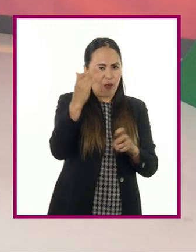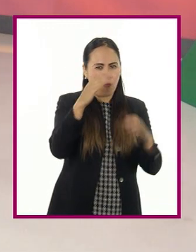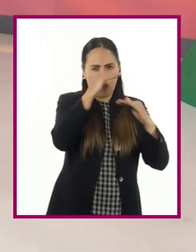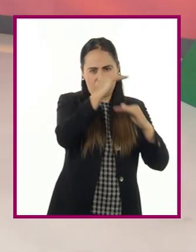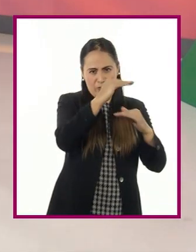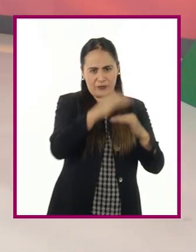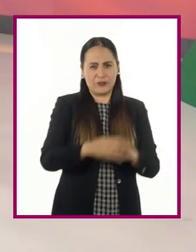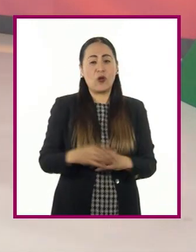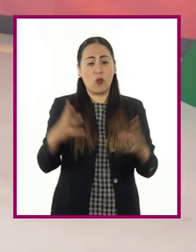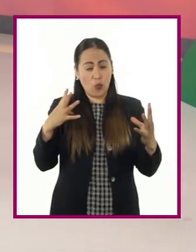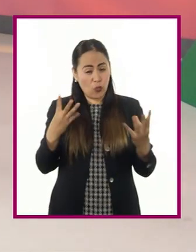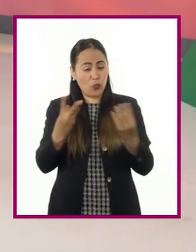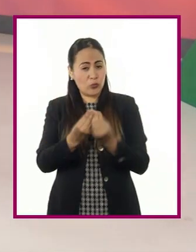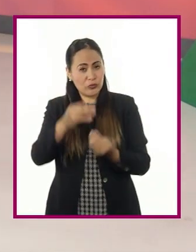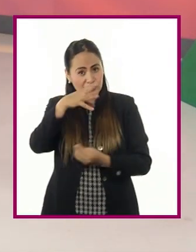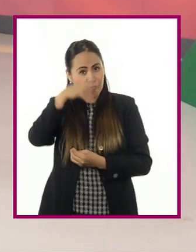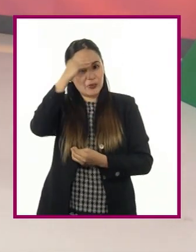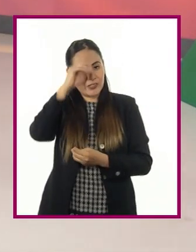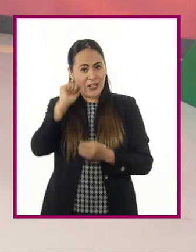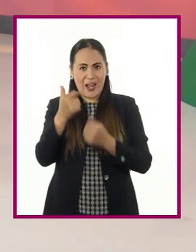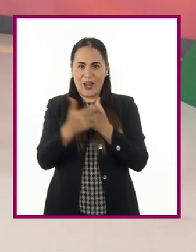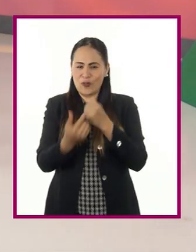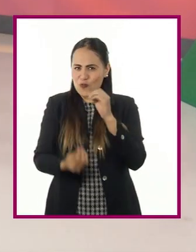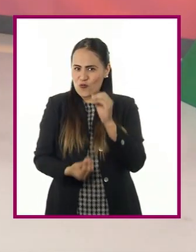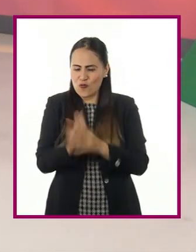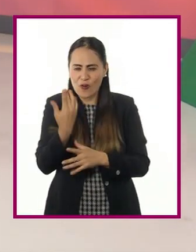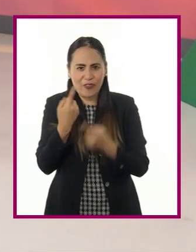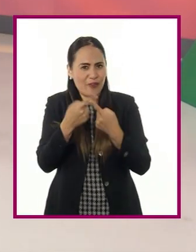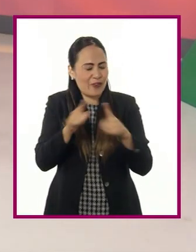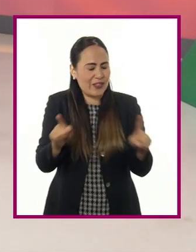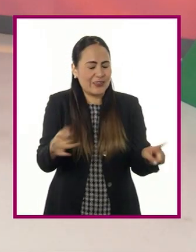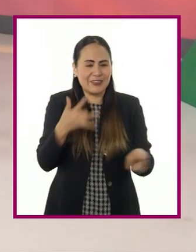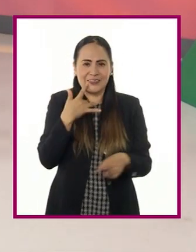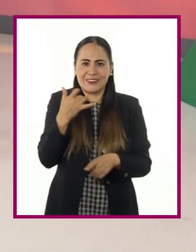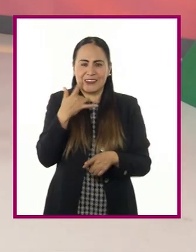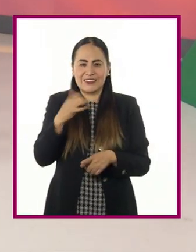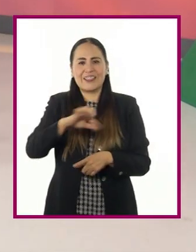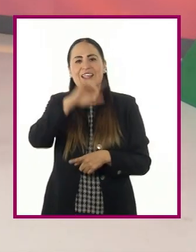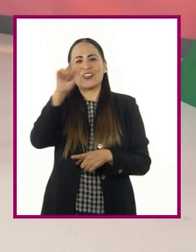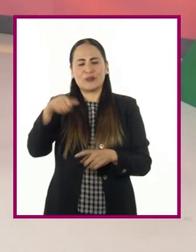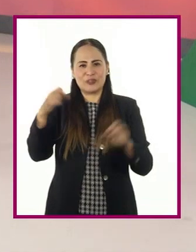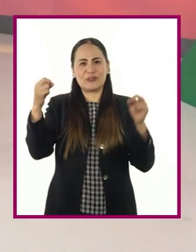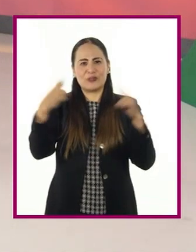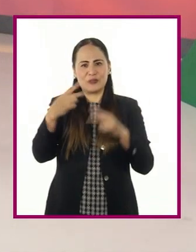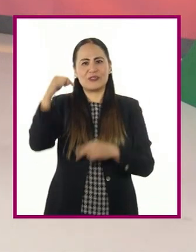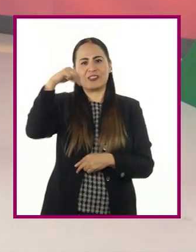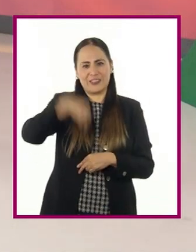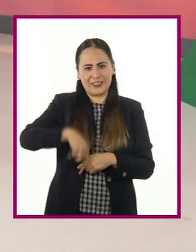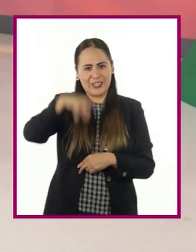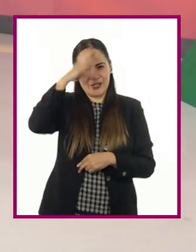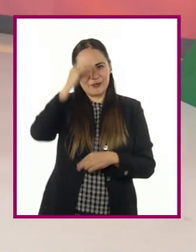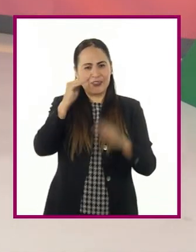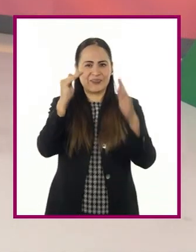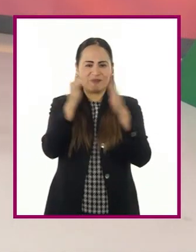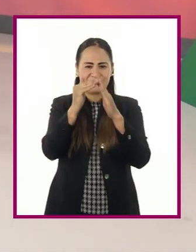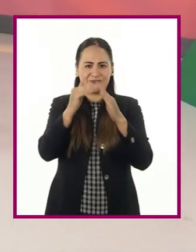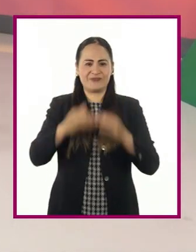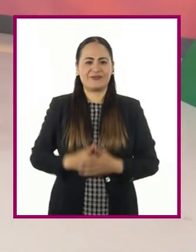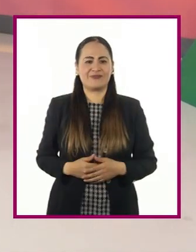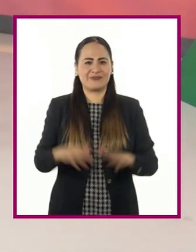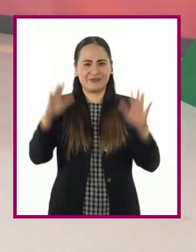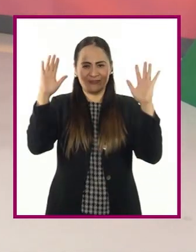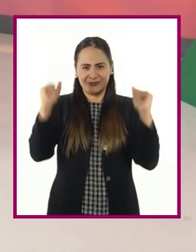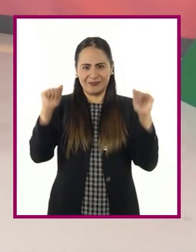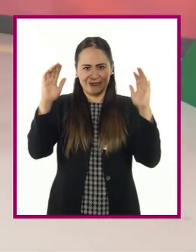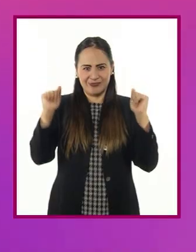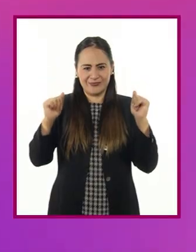Hemos aprendido juntos algo nuevo, diferente y entretenido. Nos vemos pronto en otra sesión de Aprende en Casa.